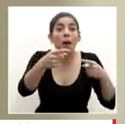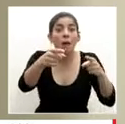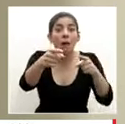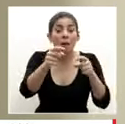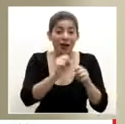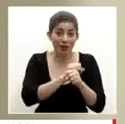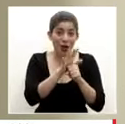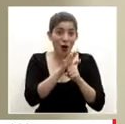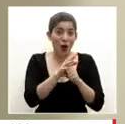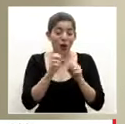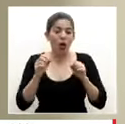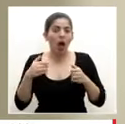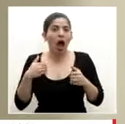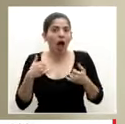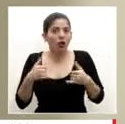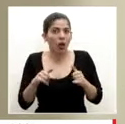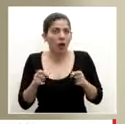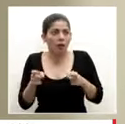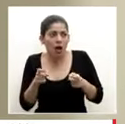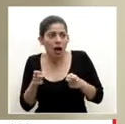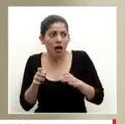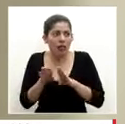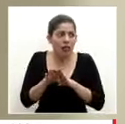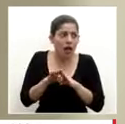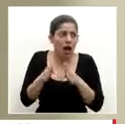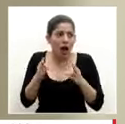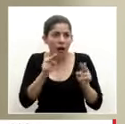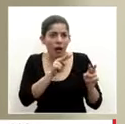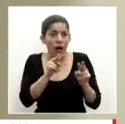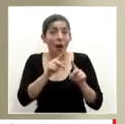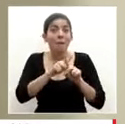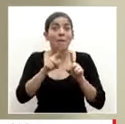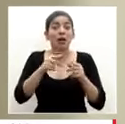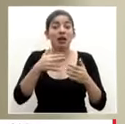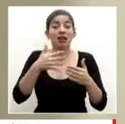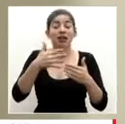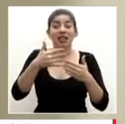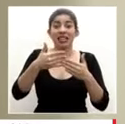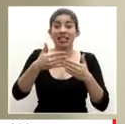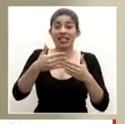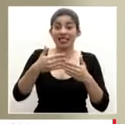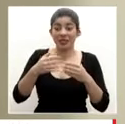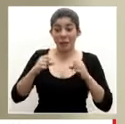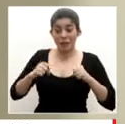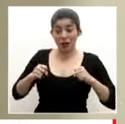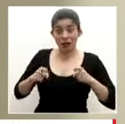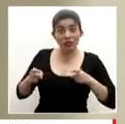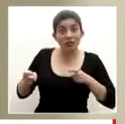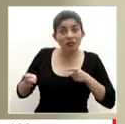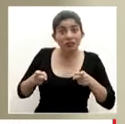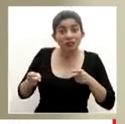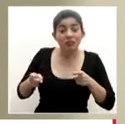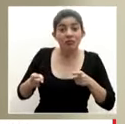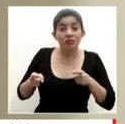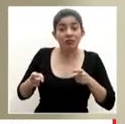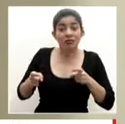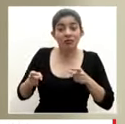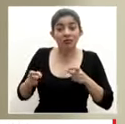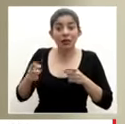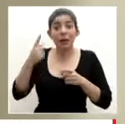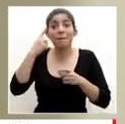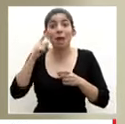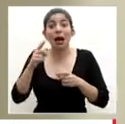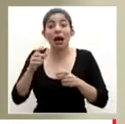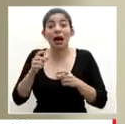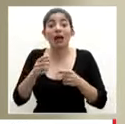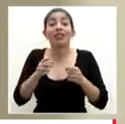con el COVID-19 lo tenemos. Pero llega un momento en que esa capacidad de moldear, de hacer que las cosas